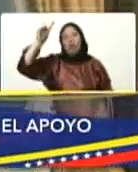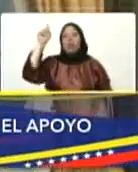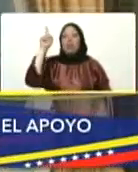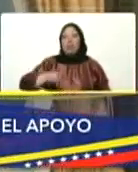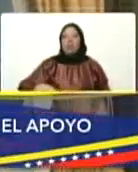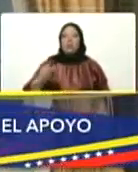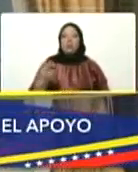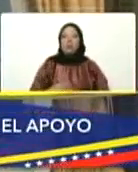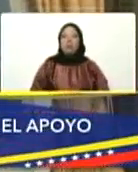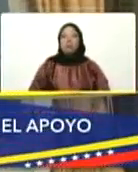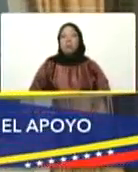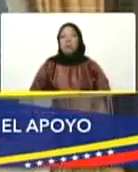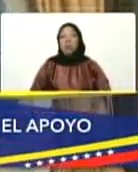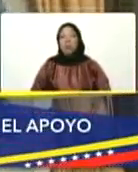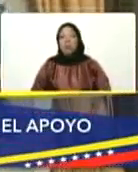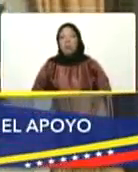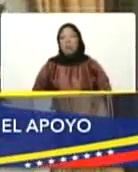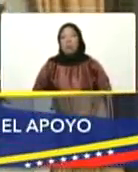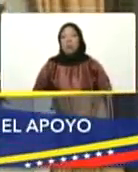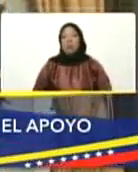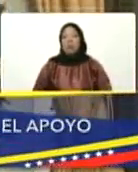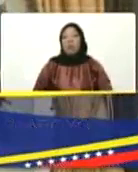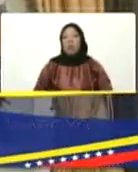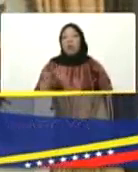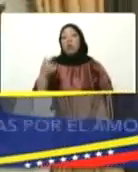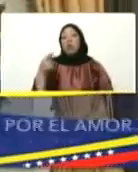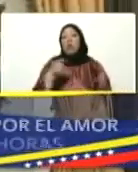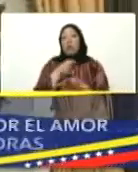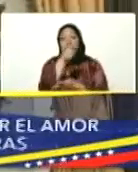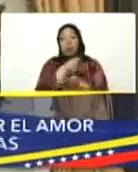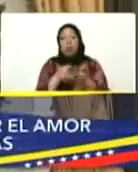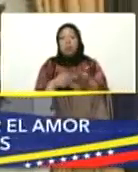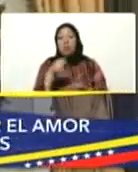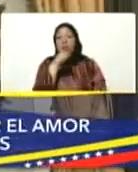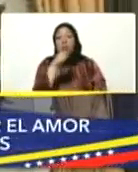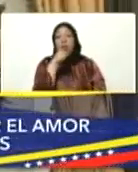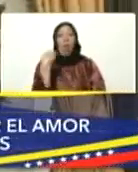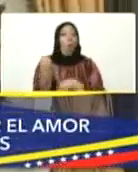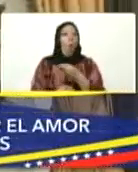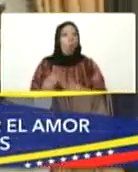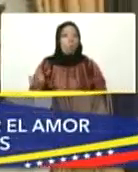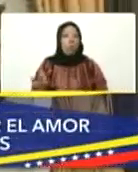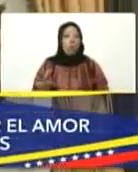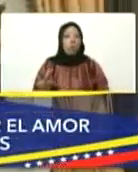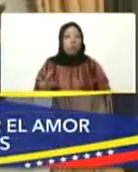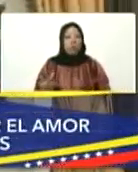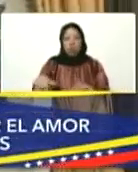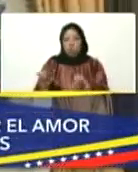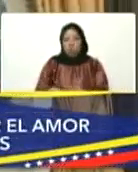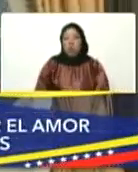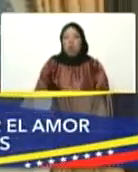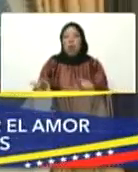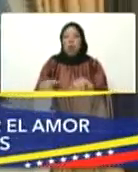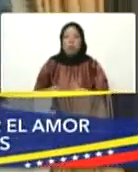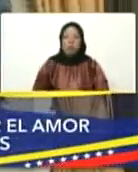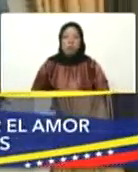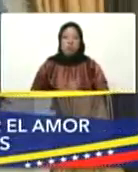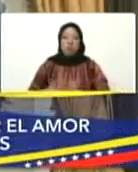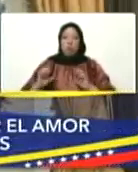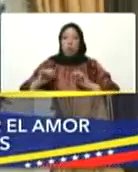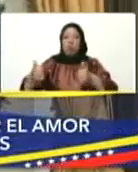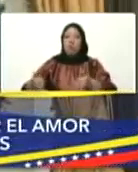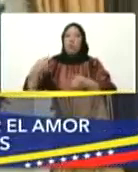se sumen, Tarek. Vamos a diseñar dónde se haría, cuál es el patio, y empezar